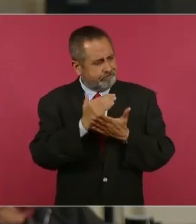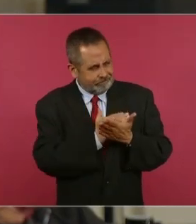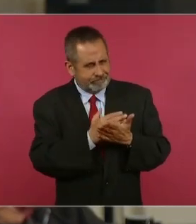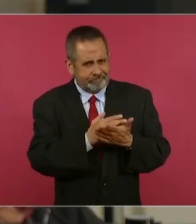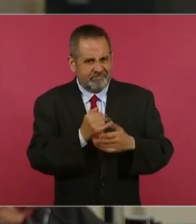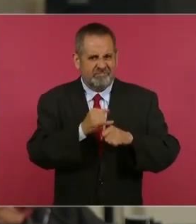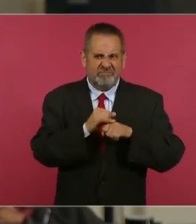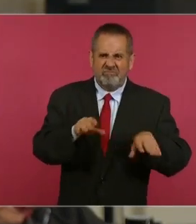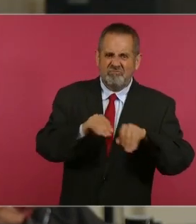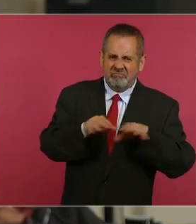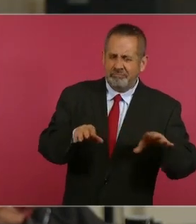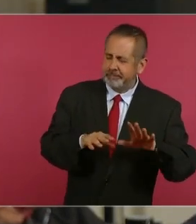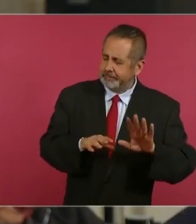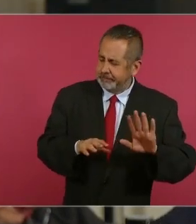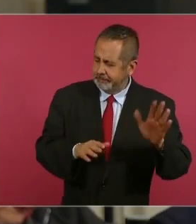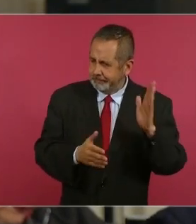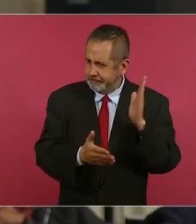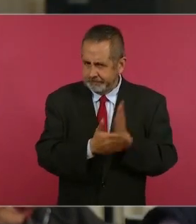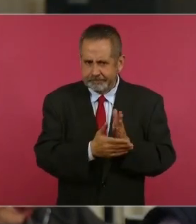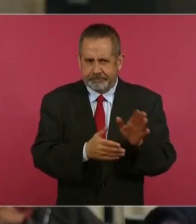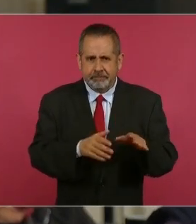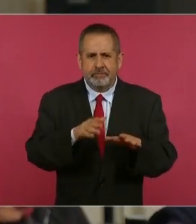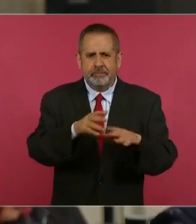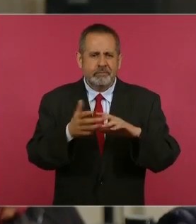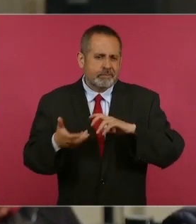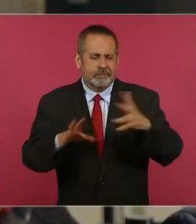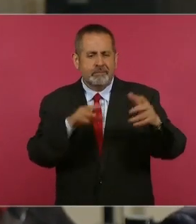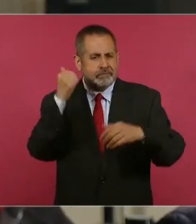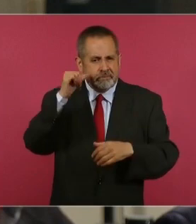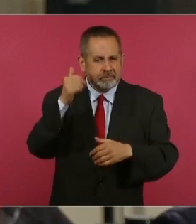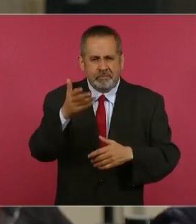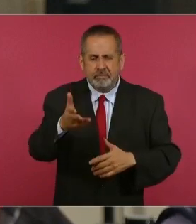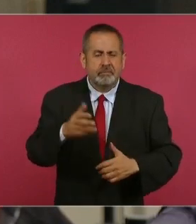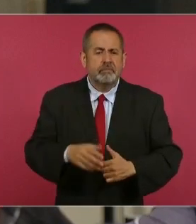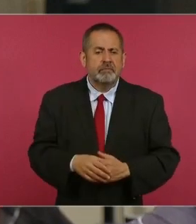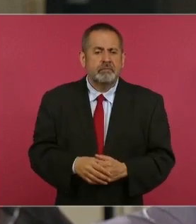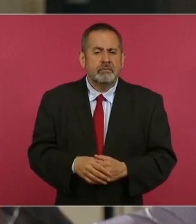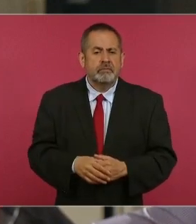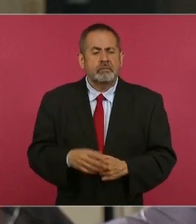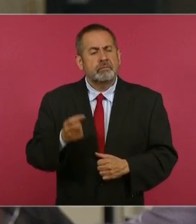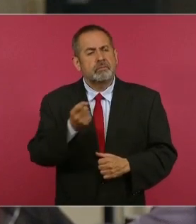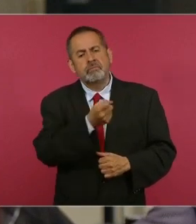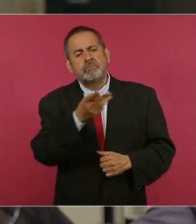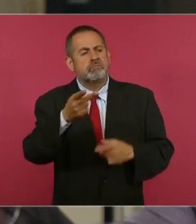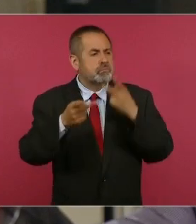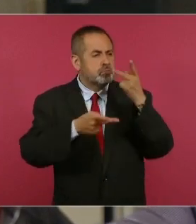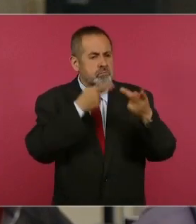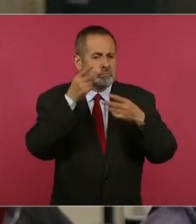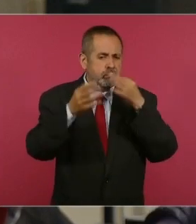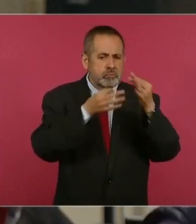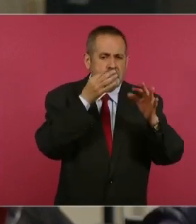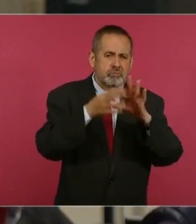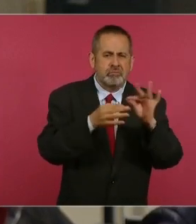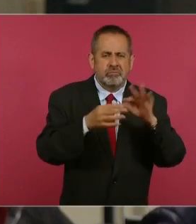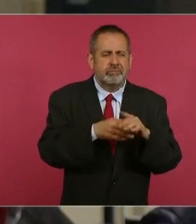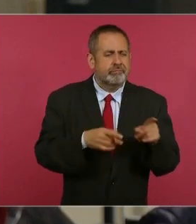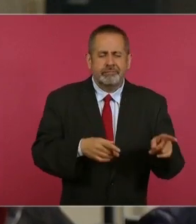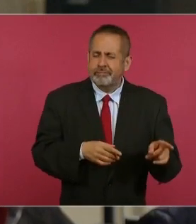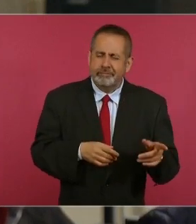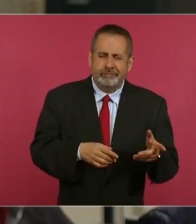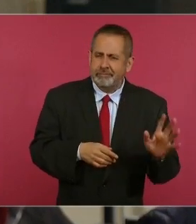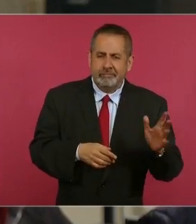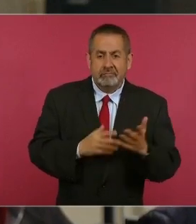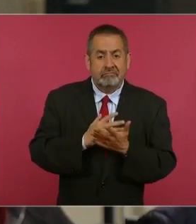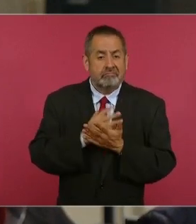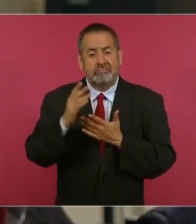que circula en torno a este tema del desastre en Acapulco. Algunos medios de comunicación se han aventurado